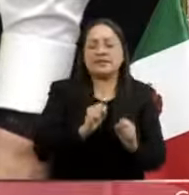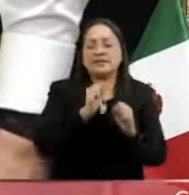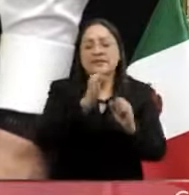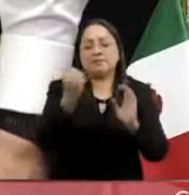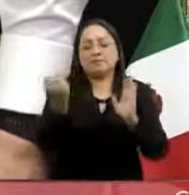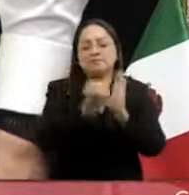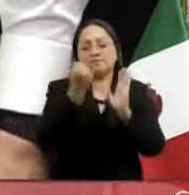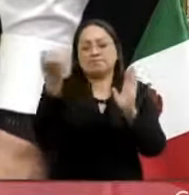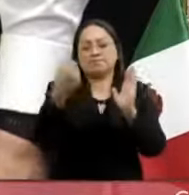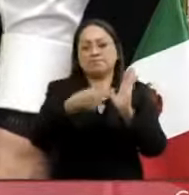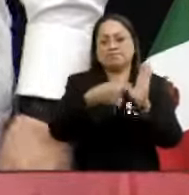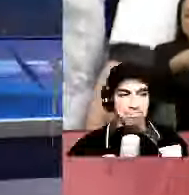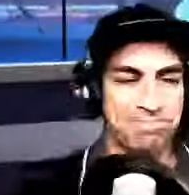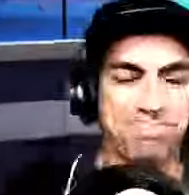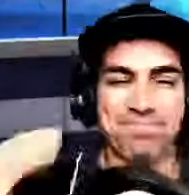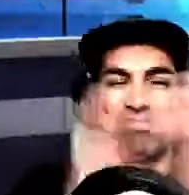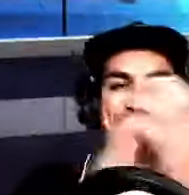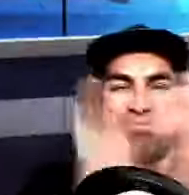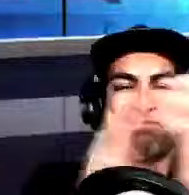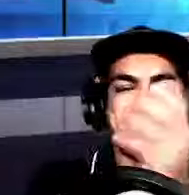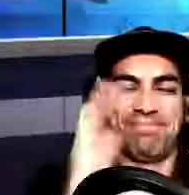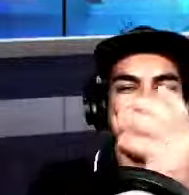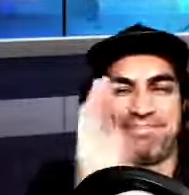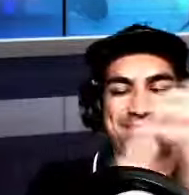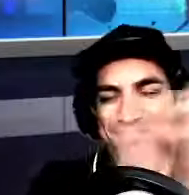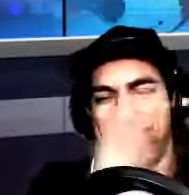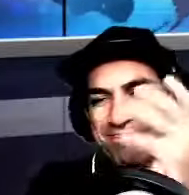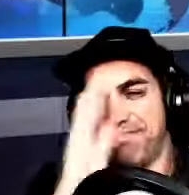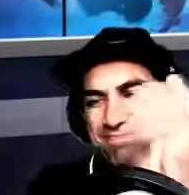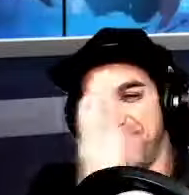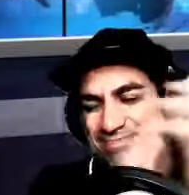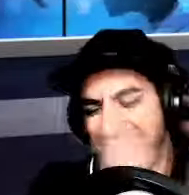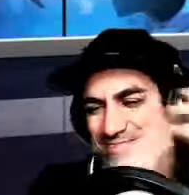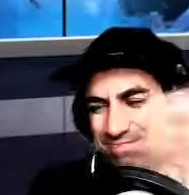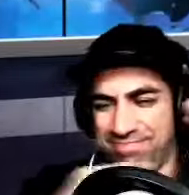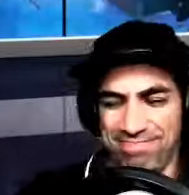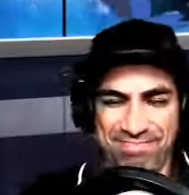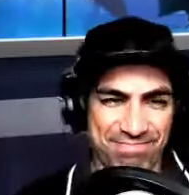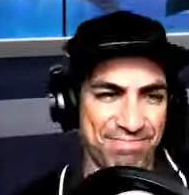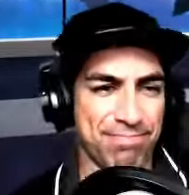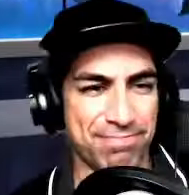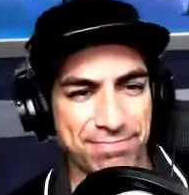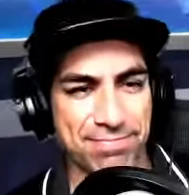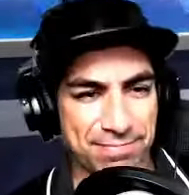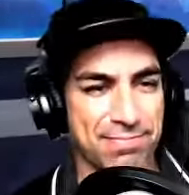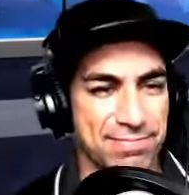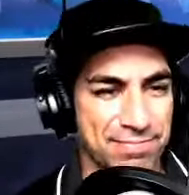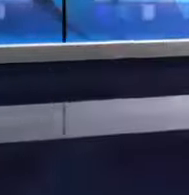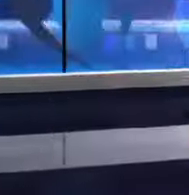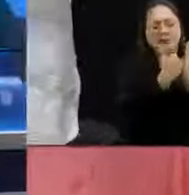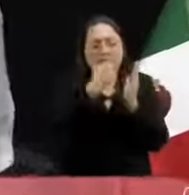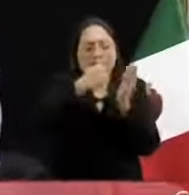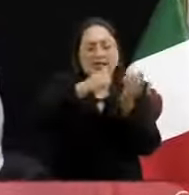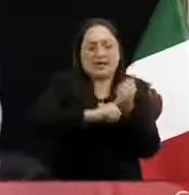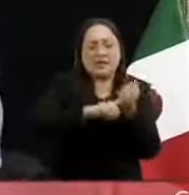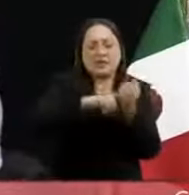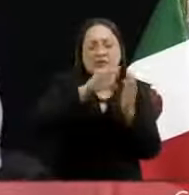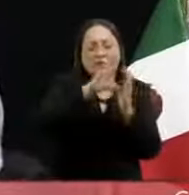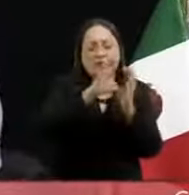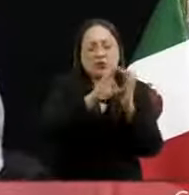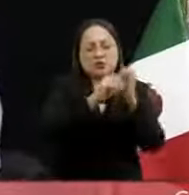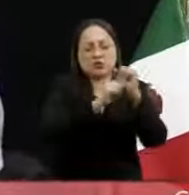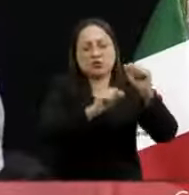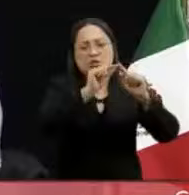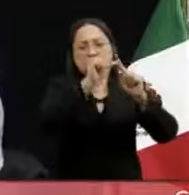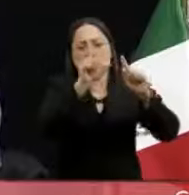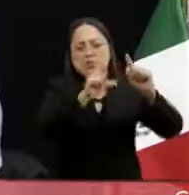el decreto por el que se reforman, adicionan y derogan diversas disposiciones